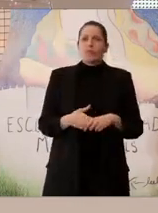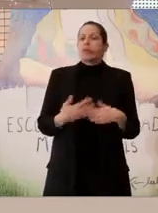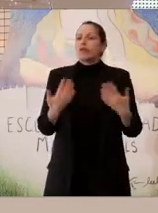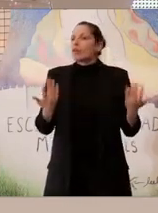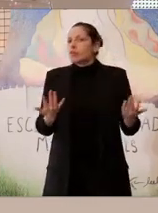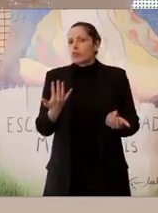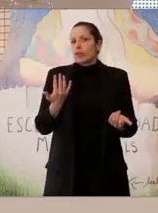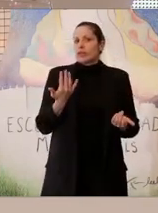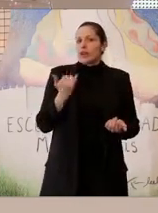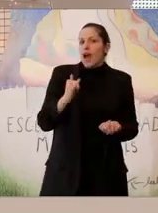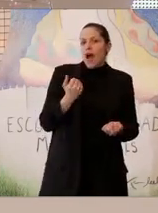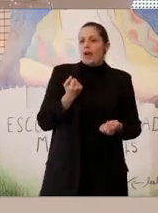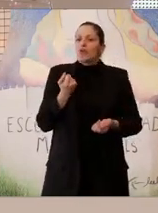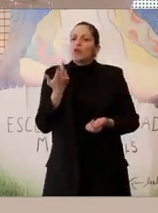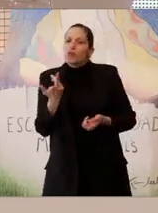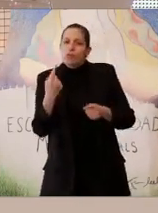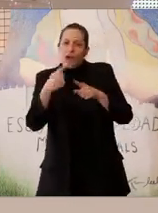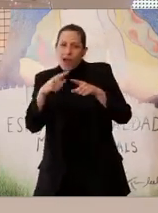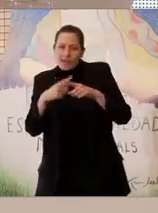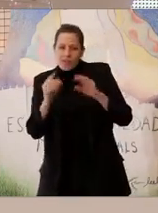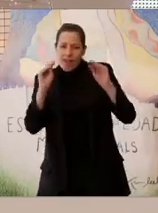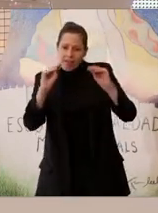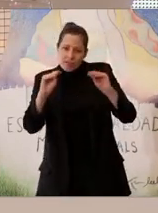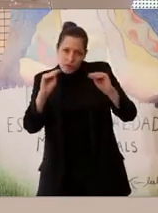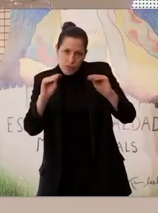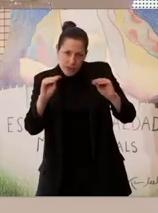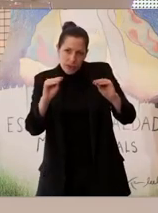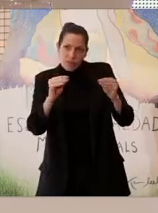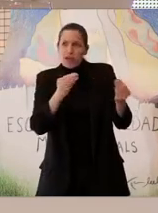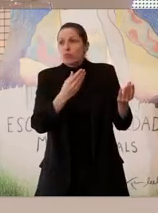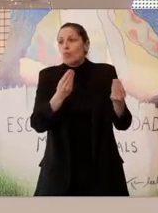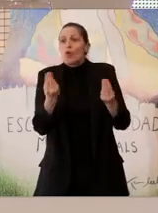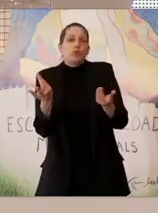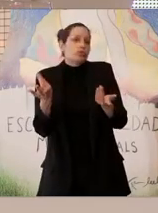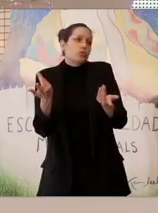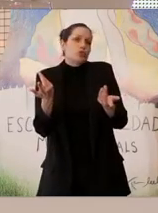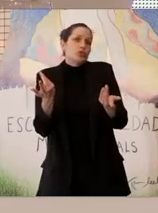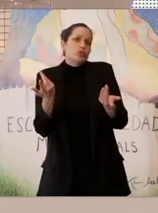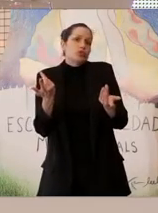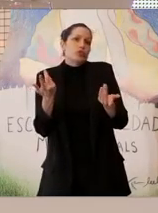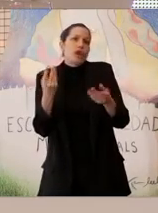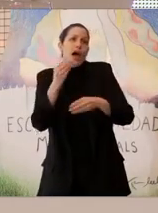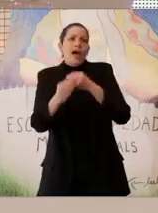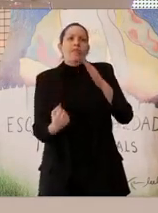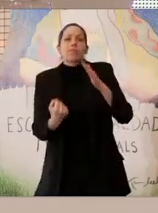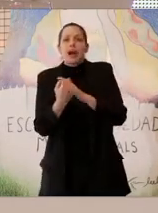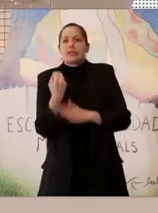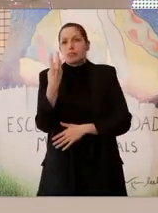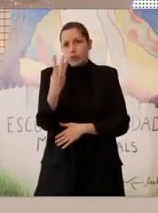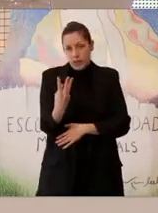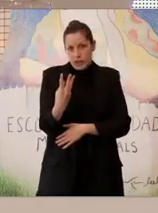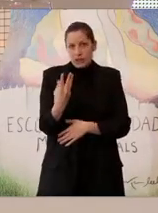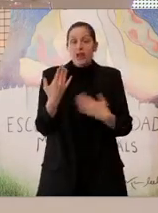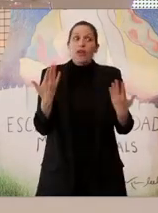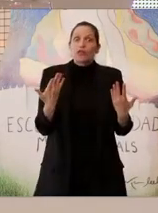de actividades formativas, la mayoría de los jueces y las juezas las utilizaban otro tipo de actividades porque es un máximo de 3. ¿Qué se hizo con criterio?